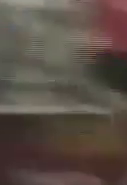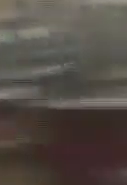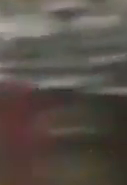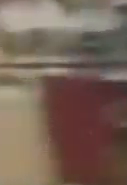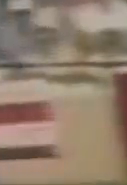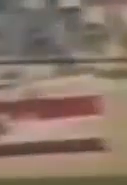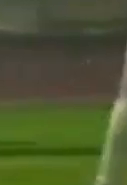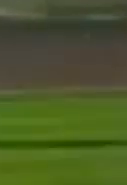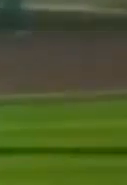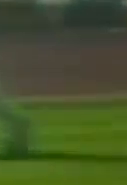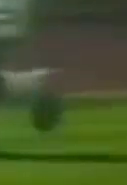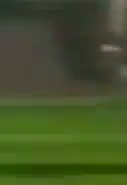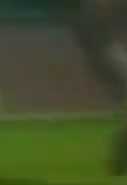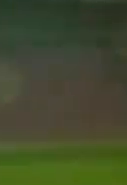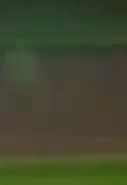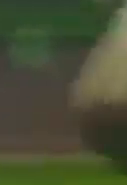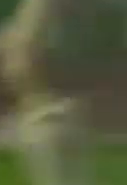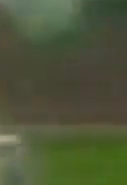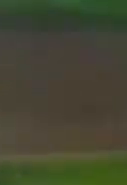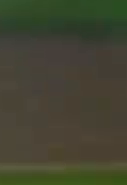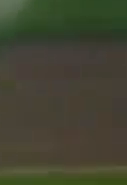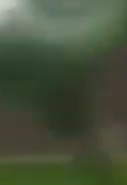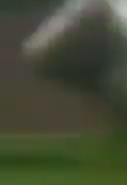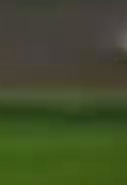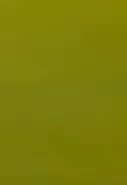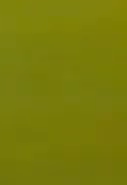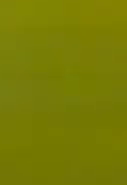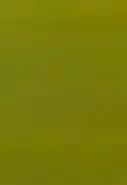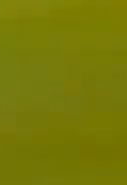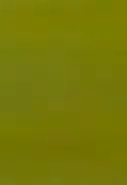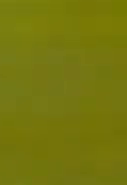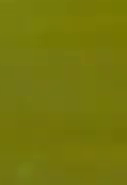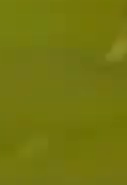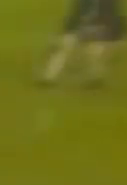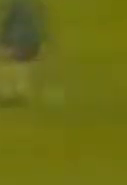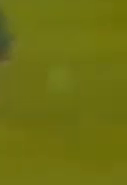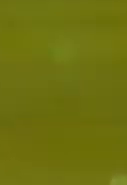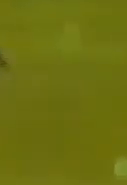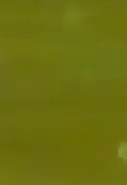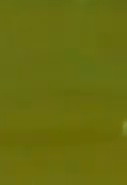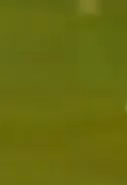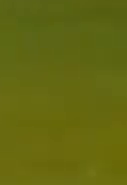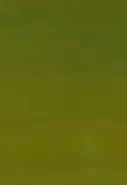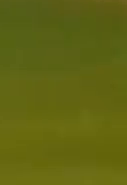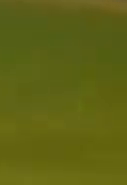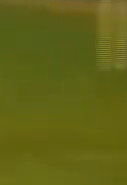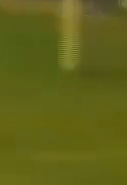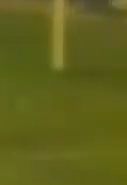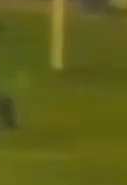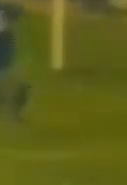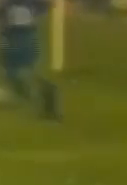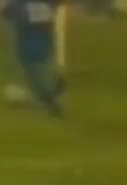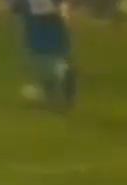una habilidad técnica que lo catapultó a ser uno de los mejores de la historia.